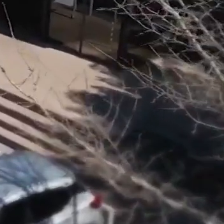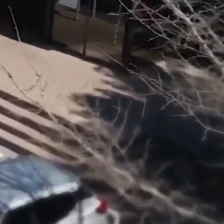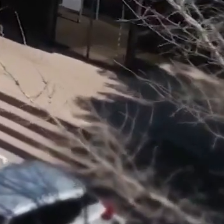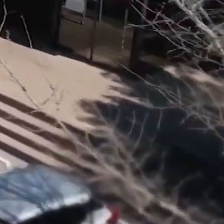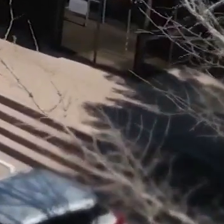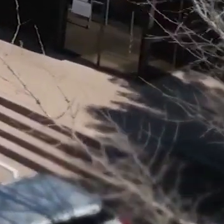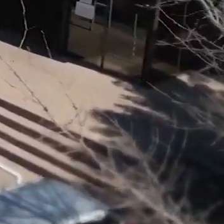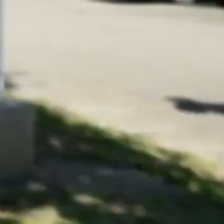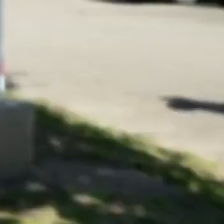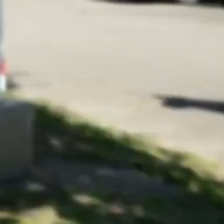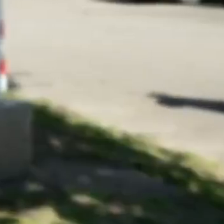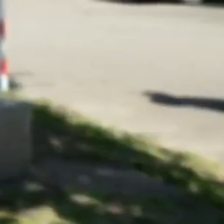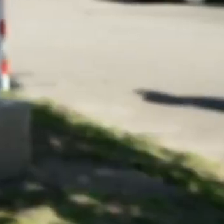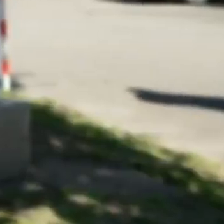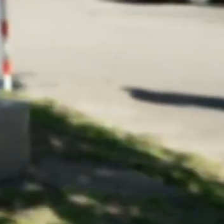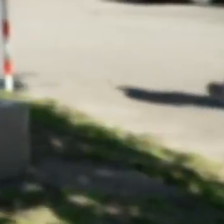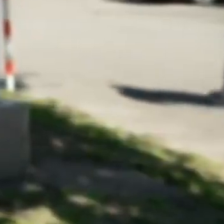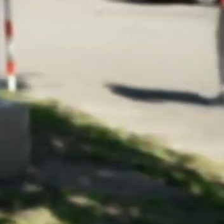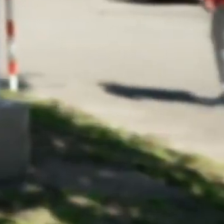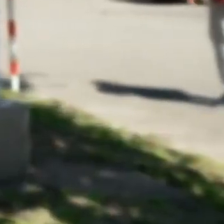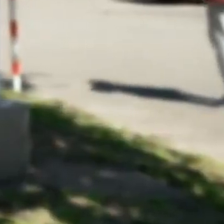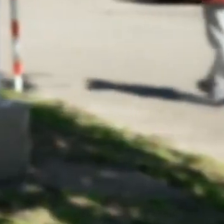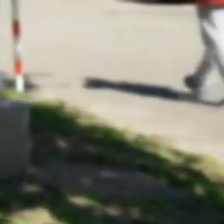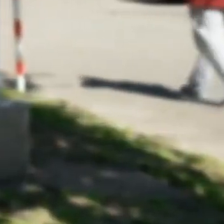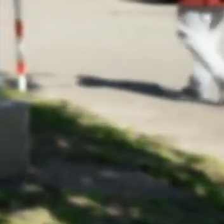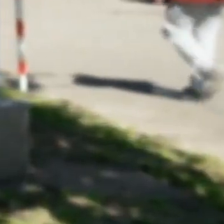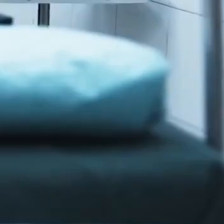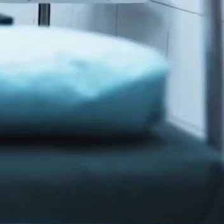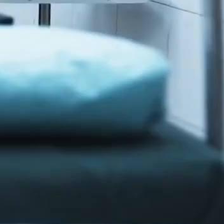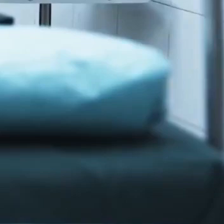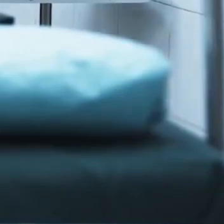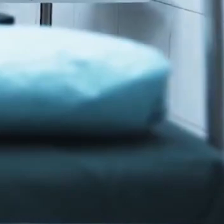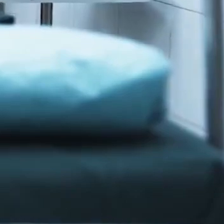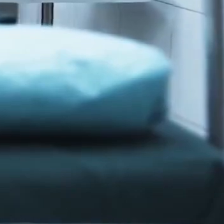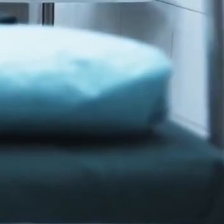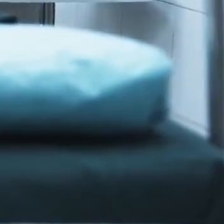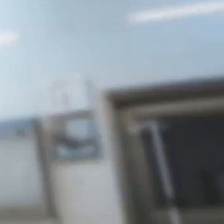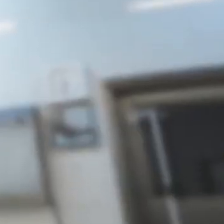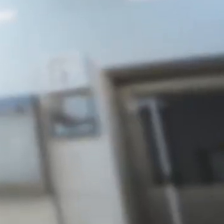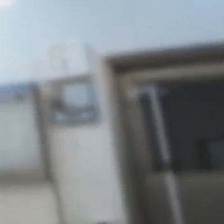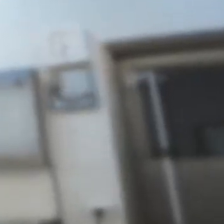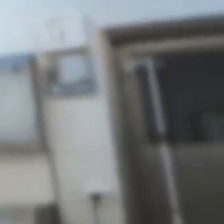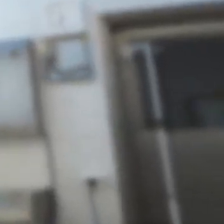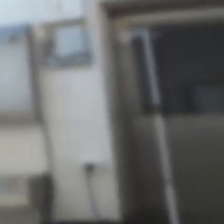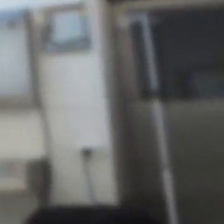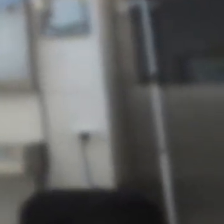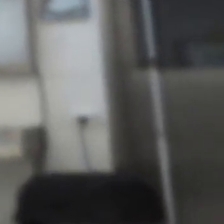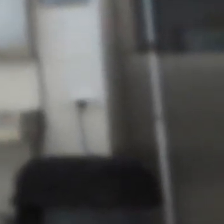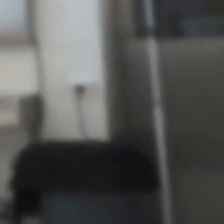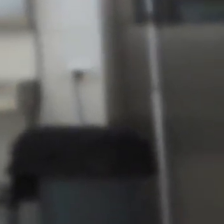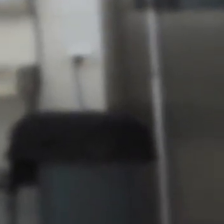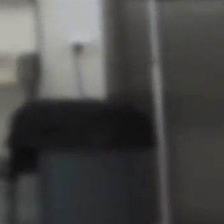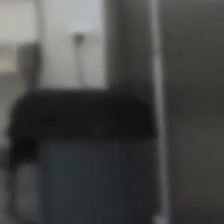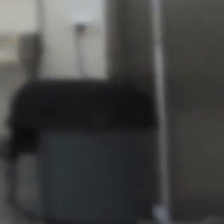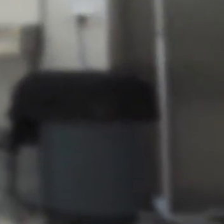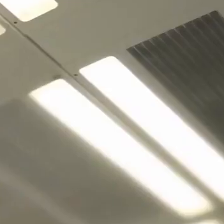la primera en América del Sur en tener una sala de flujo laminar, que es una sala especial que